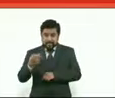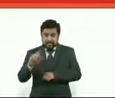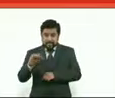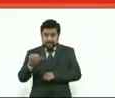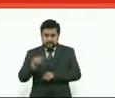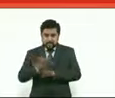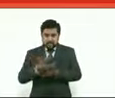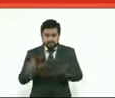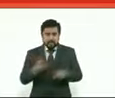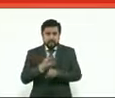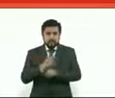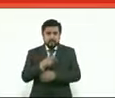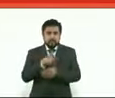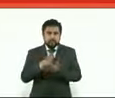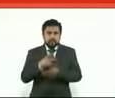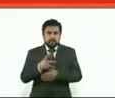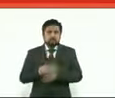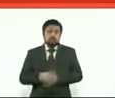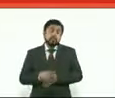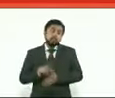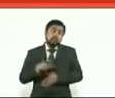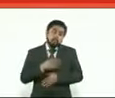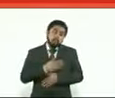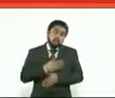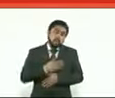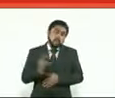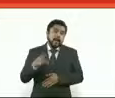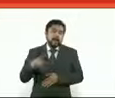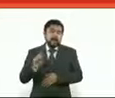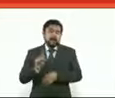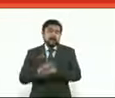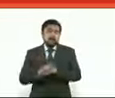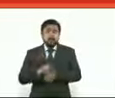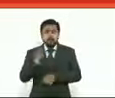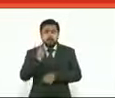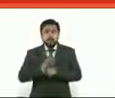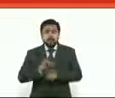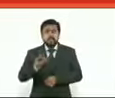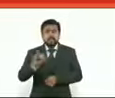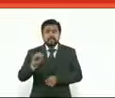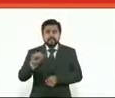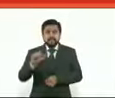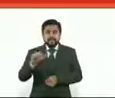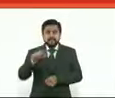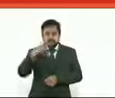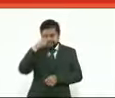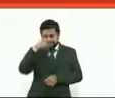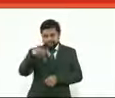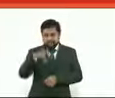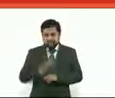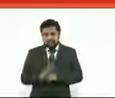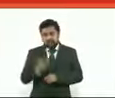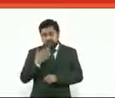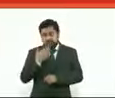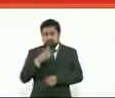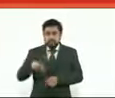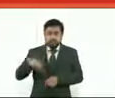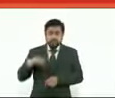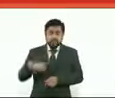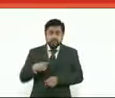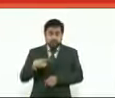cualquier manera es una carrera muy buena la que está haciendo Isabel Oropesa. Pero sí, esta subida es sumamente desgastante, Benjamín, sobre